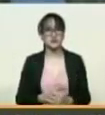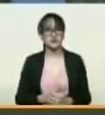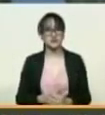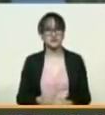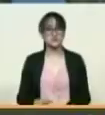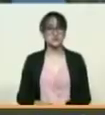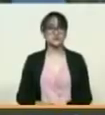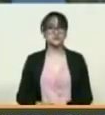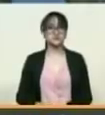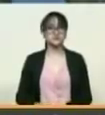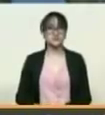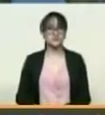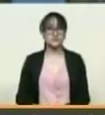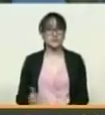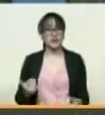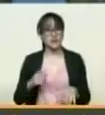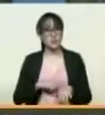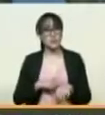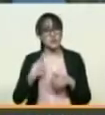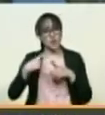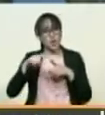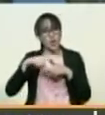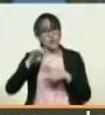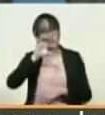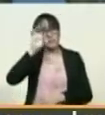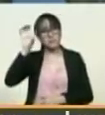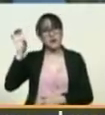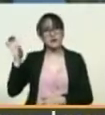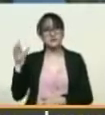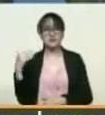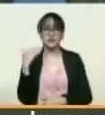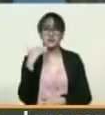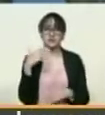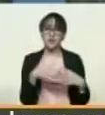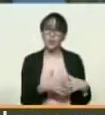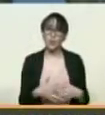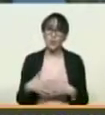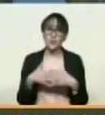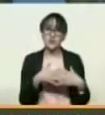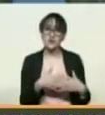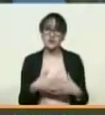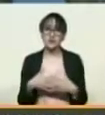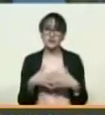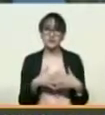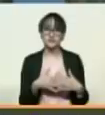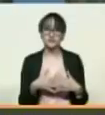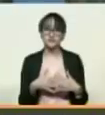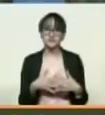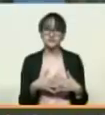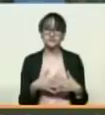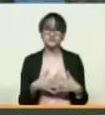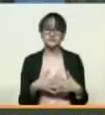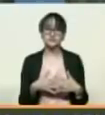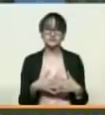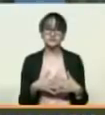en estos momentos en varios países, en Estados Unidos, los medios de comunicación son